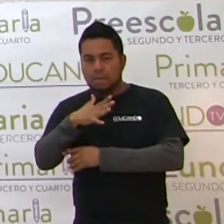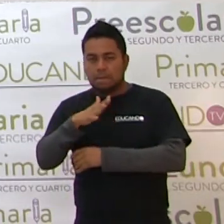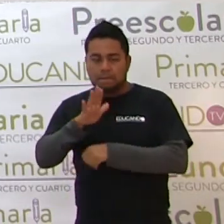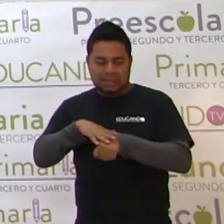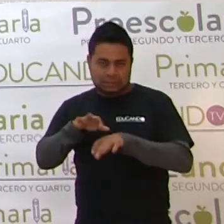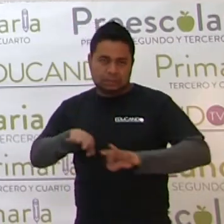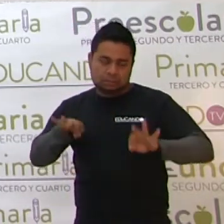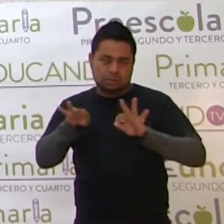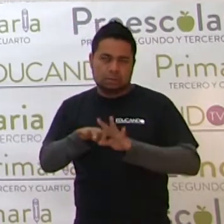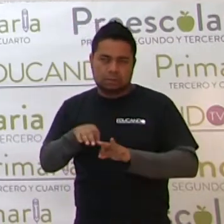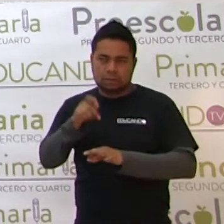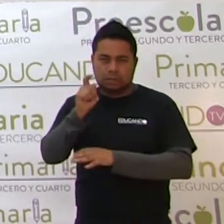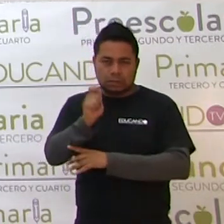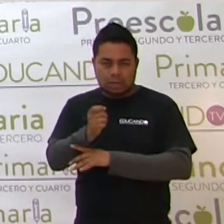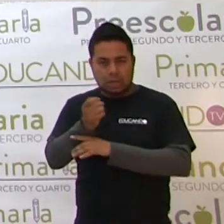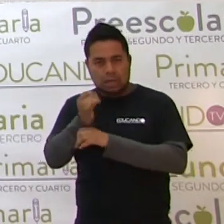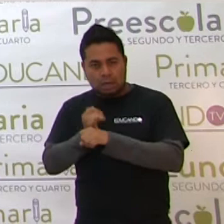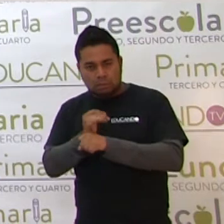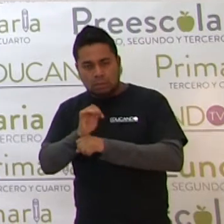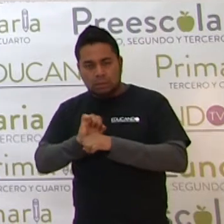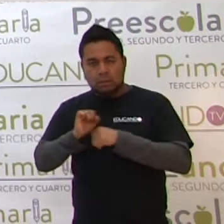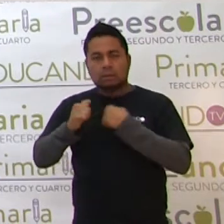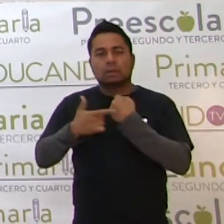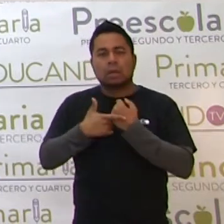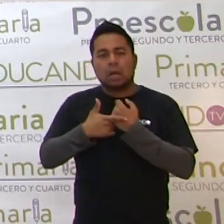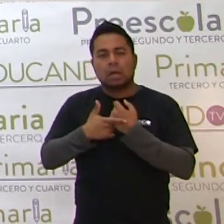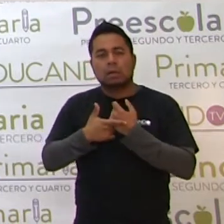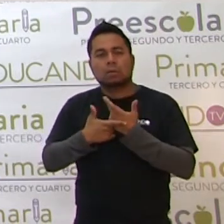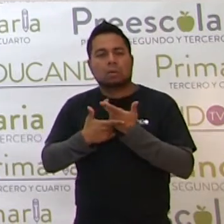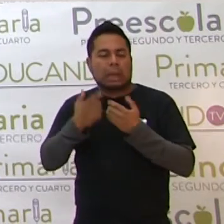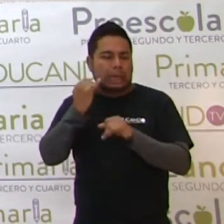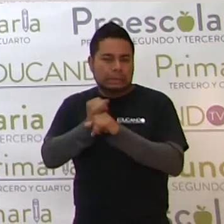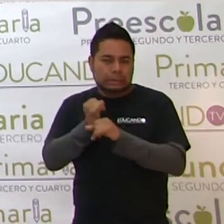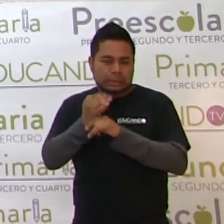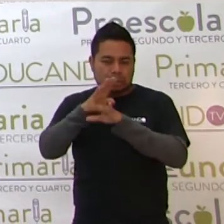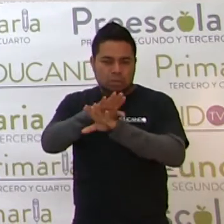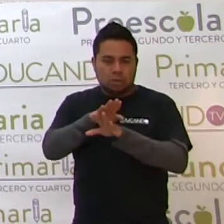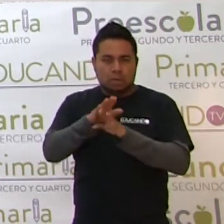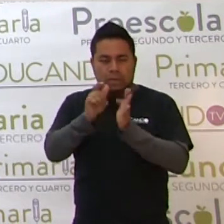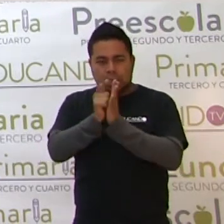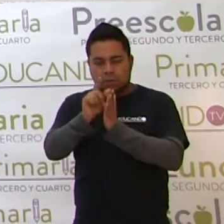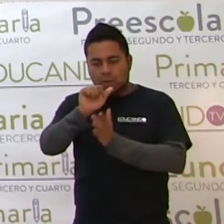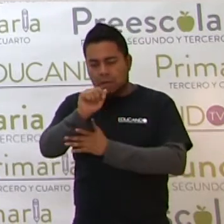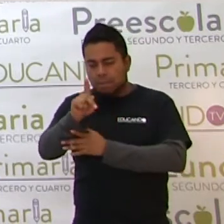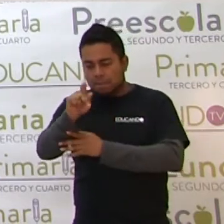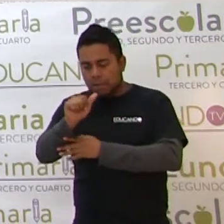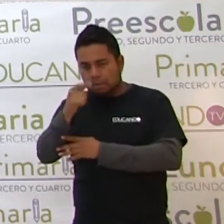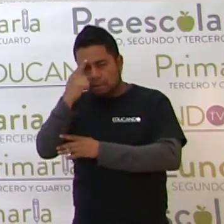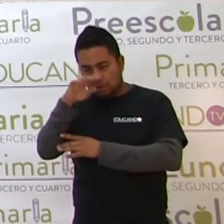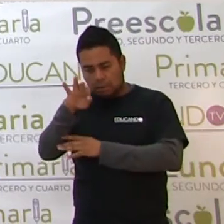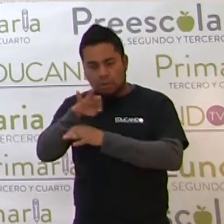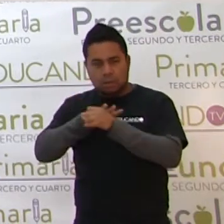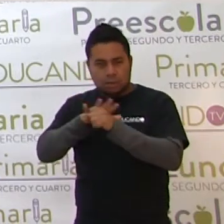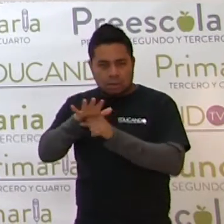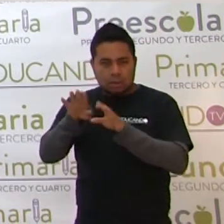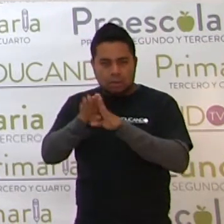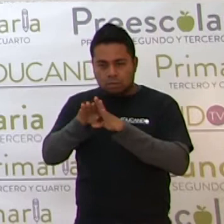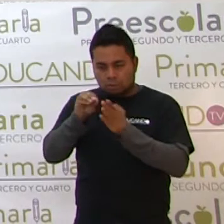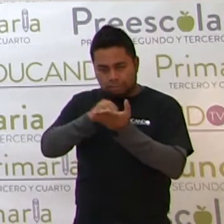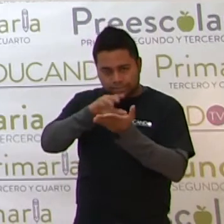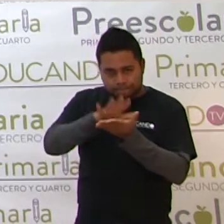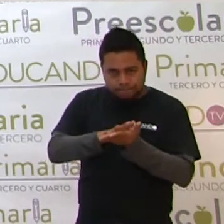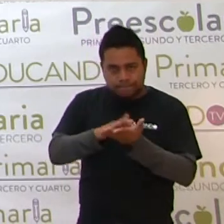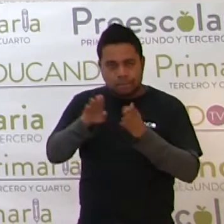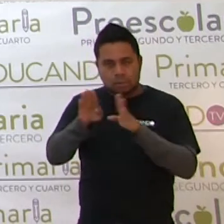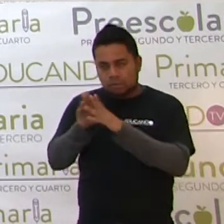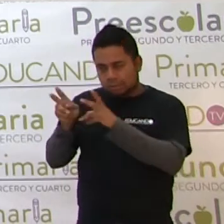utiliza. Investiga en alguna liga sobre manual APA para que ahí puedas tú tomar referencia de cómo citar y cómo